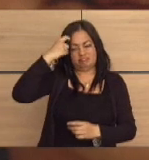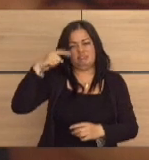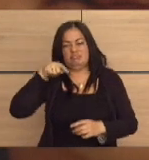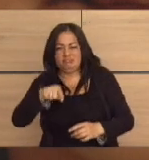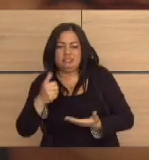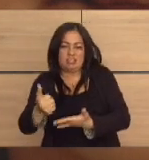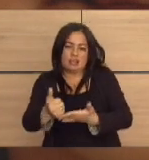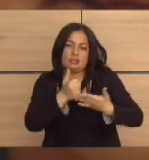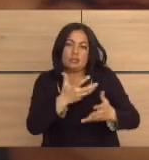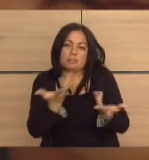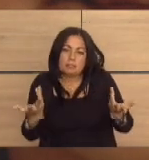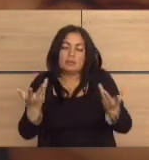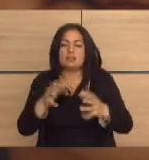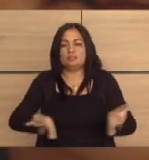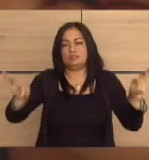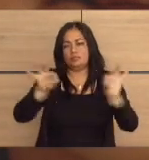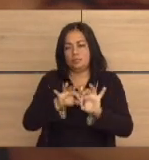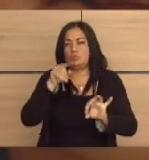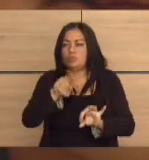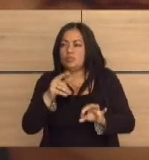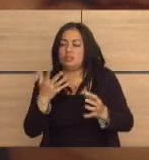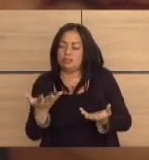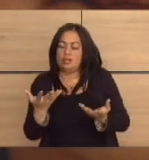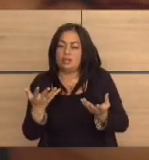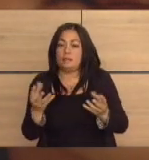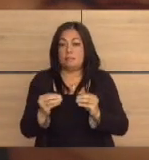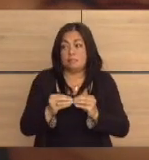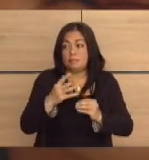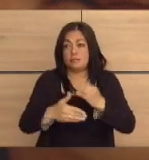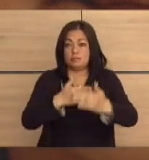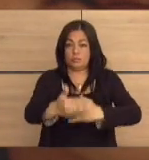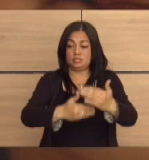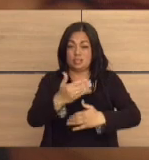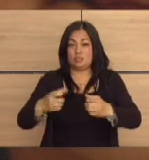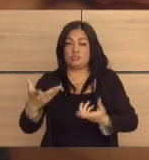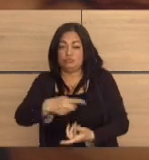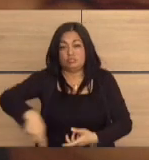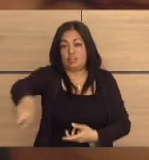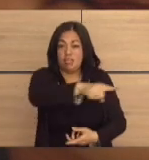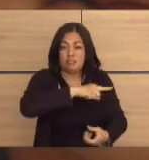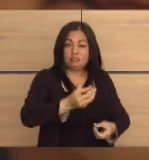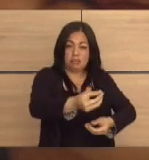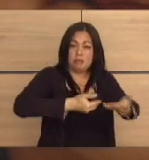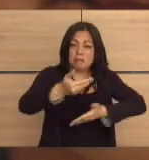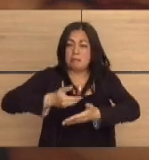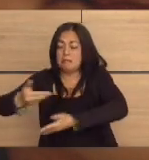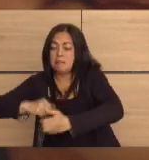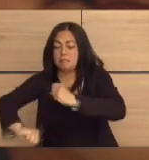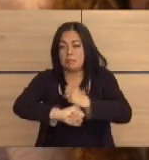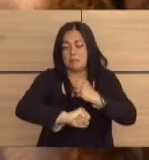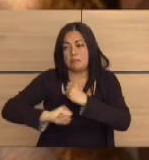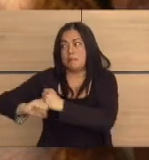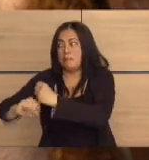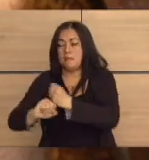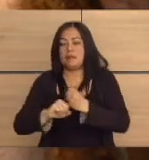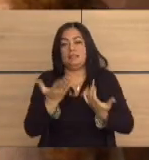ejecución proba y sagrada de estos recursos públicos, sino seguramente, como lo haremos de la mano de ustedes, cómo esto puede acoger y recoger